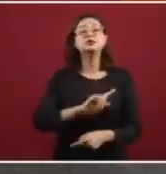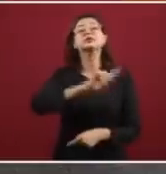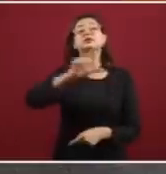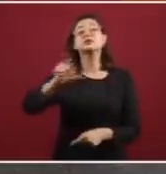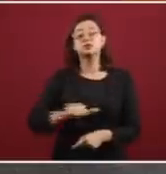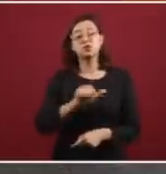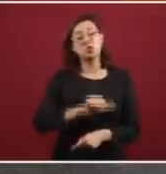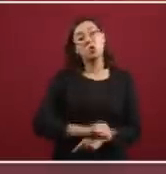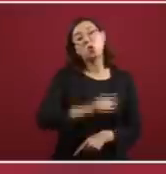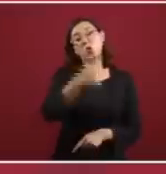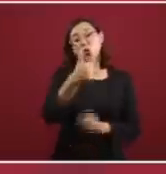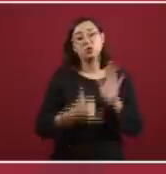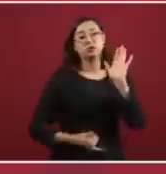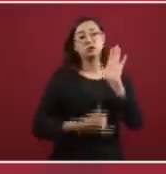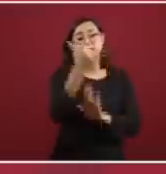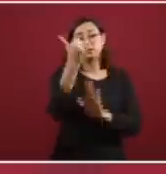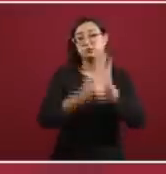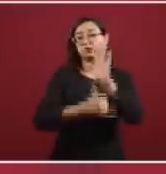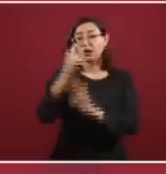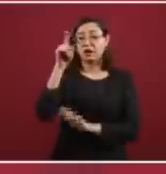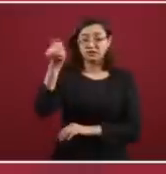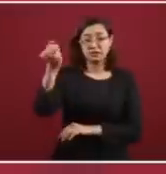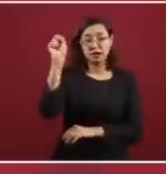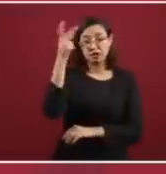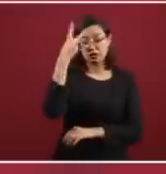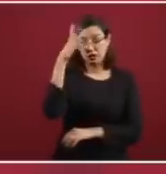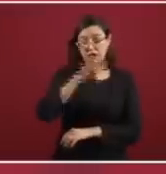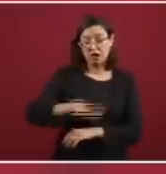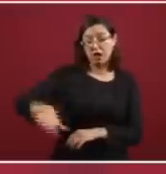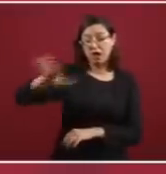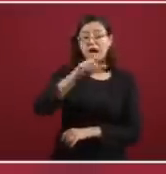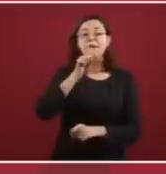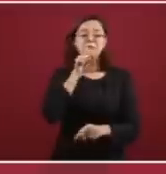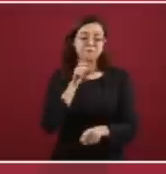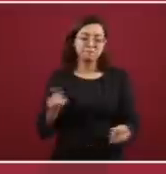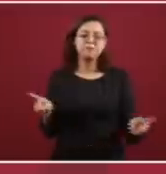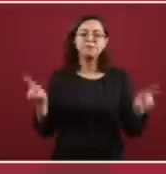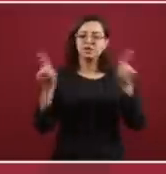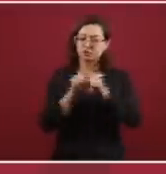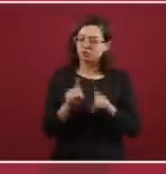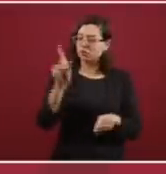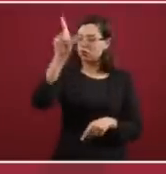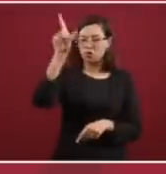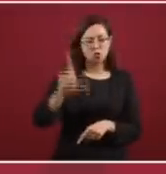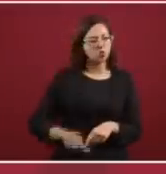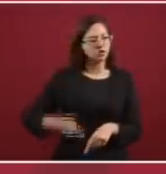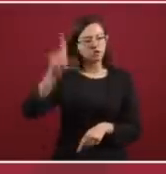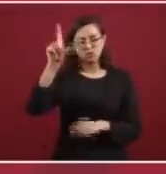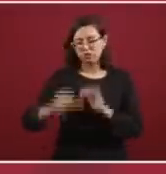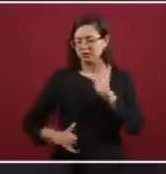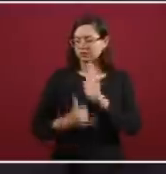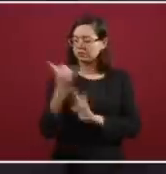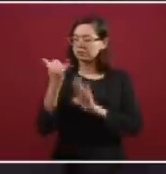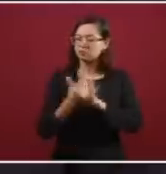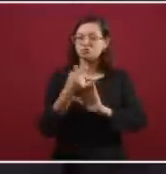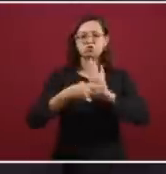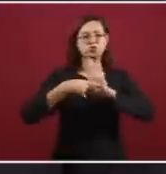obras en el Istmo, igual, todos los lunes,